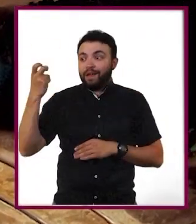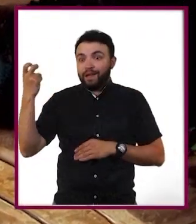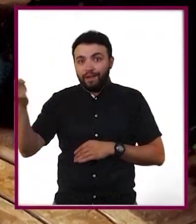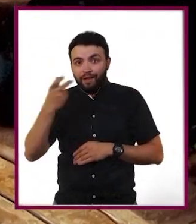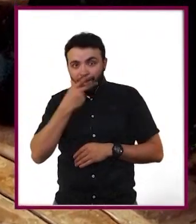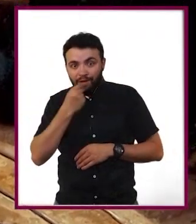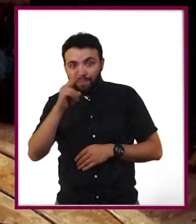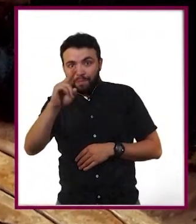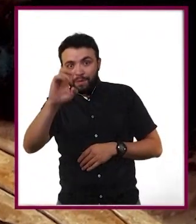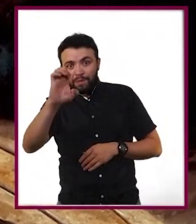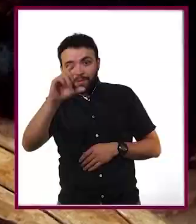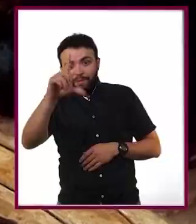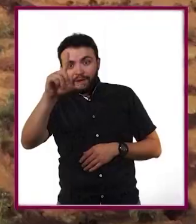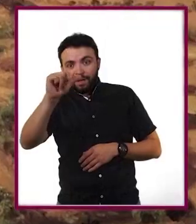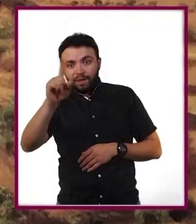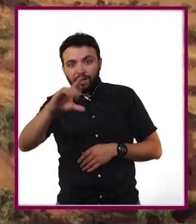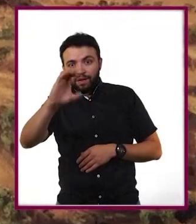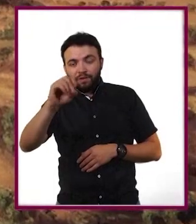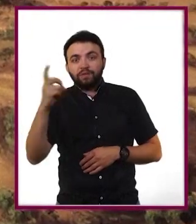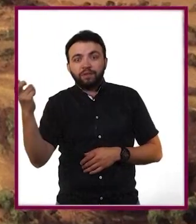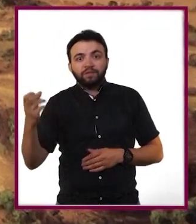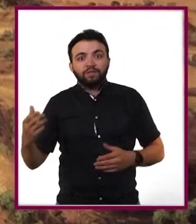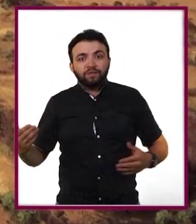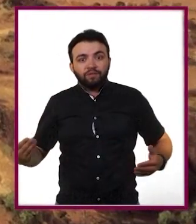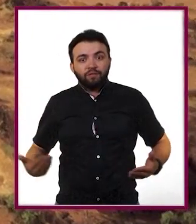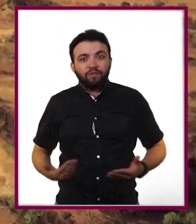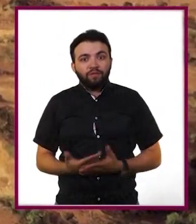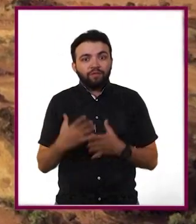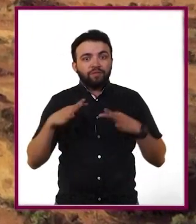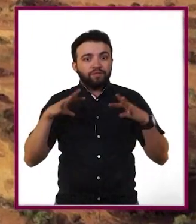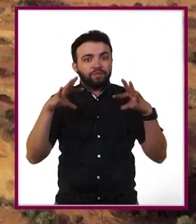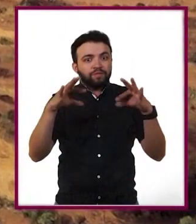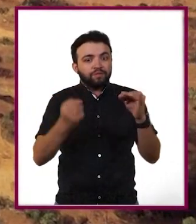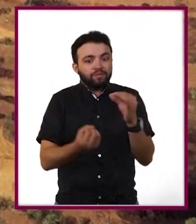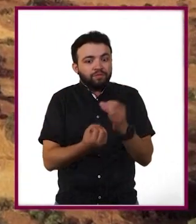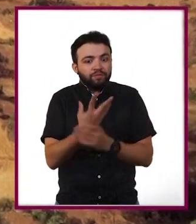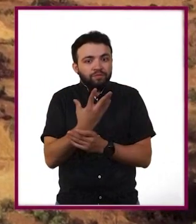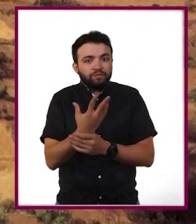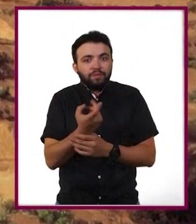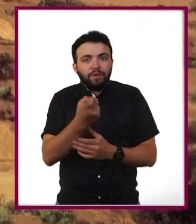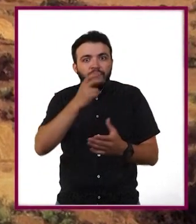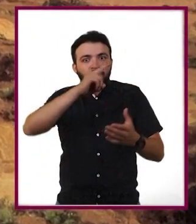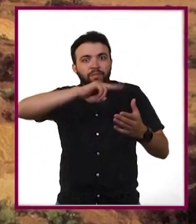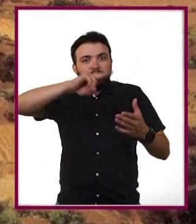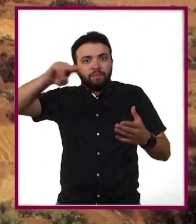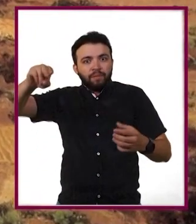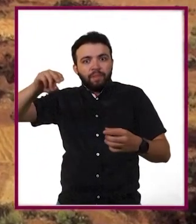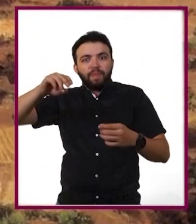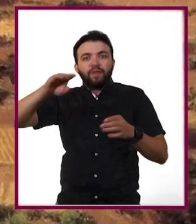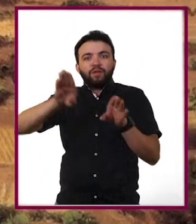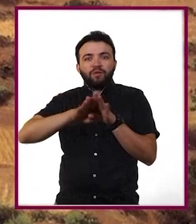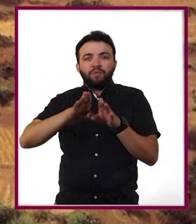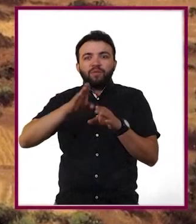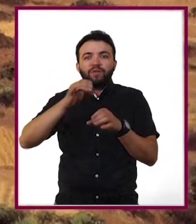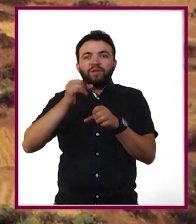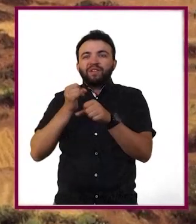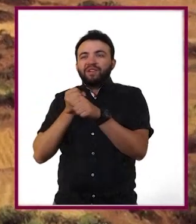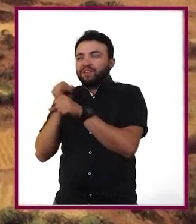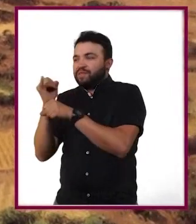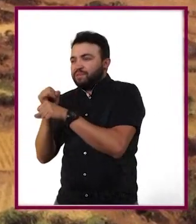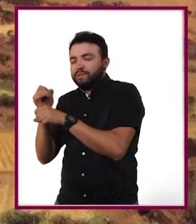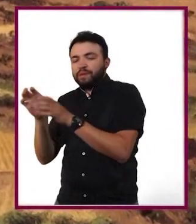publicó ahí muchísima obra plástica, dibujando o pintando